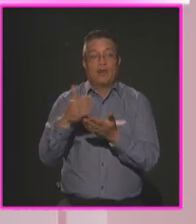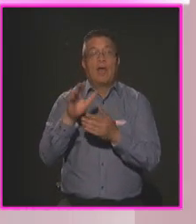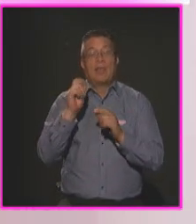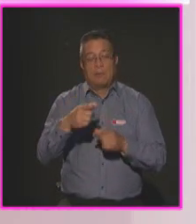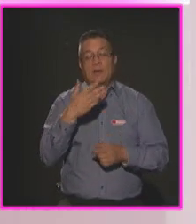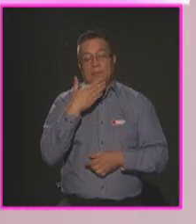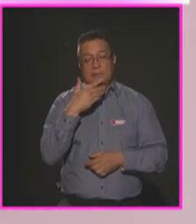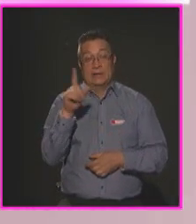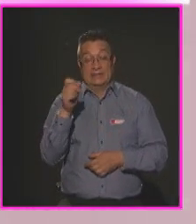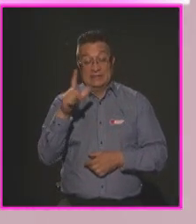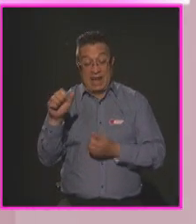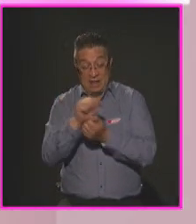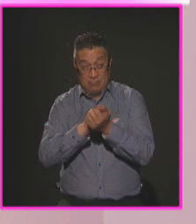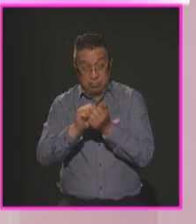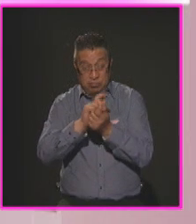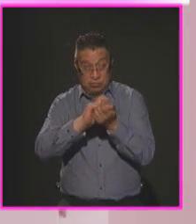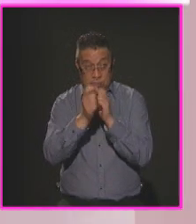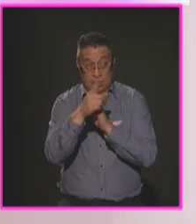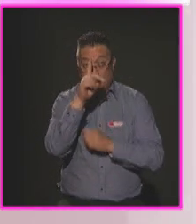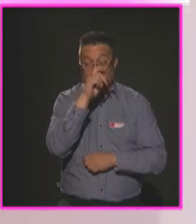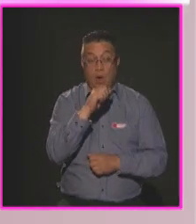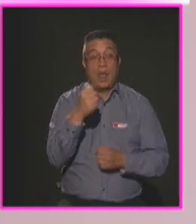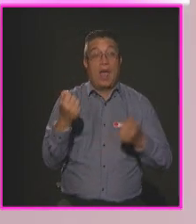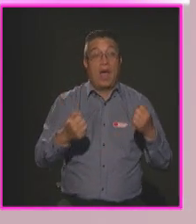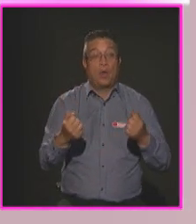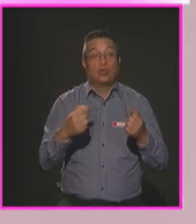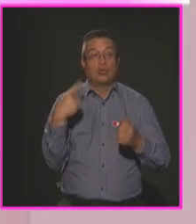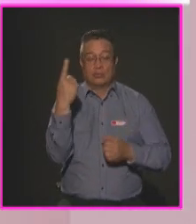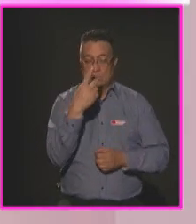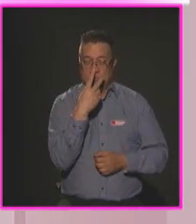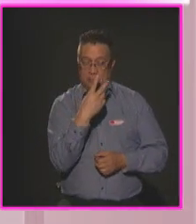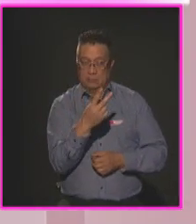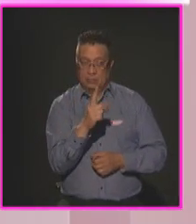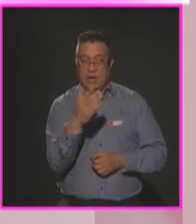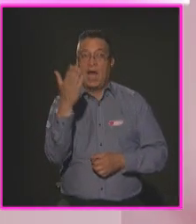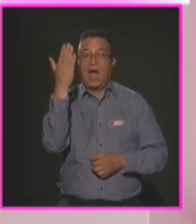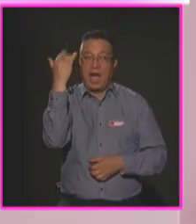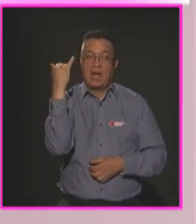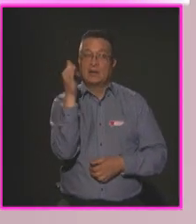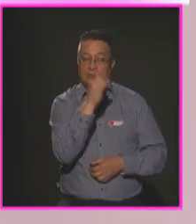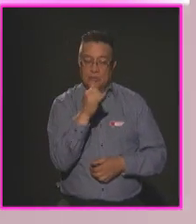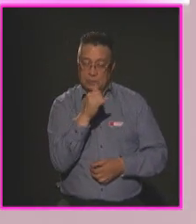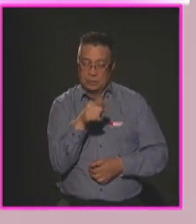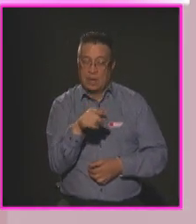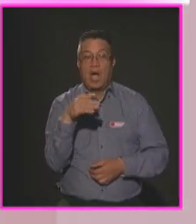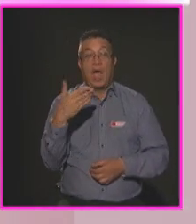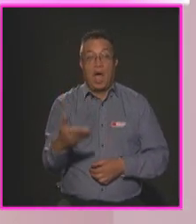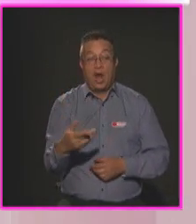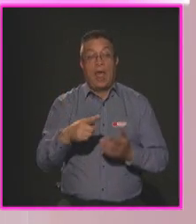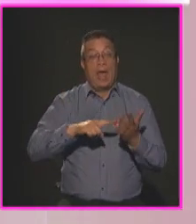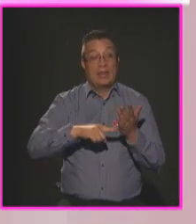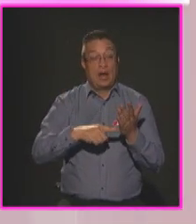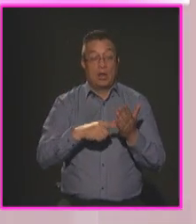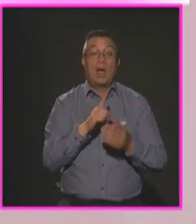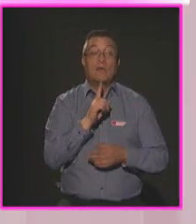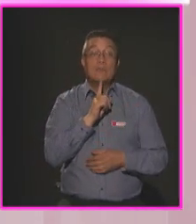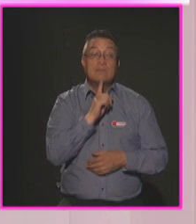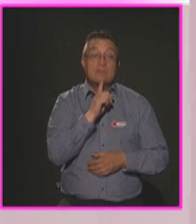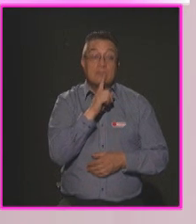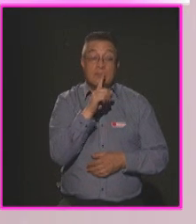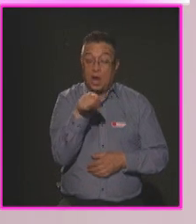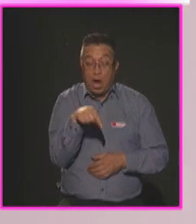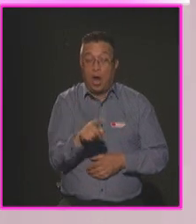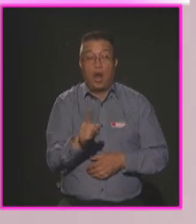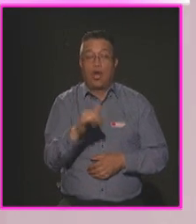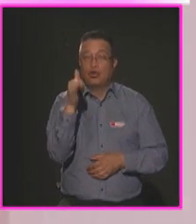Recuerden que la desalación son igual que los vehículos, tienen mala reputación porque antes contaminaban. Ahora la tecnología es tal que no